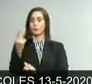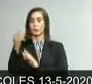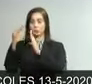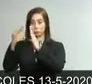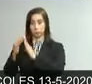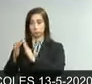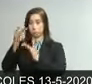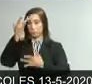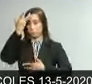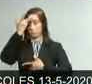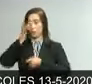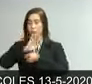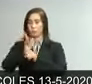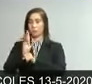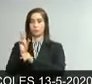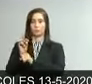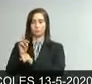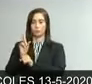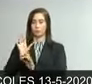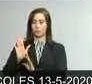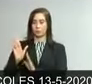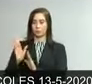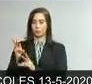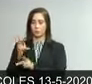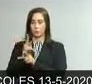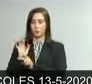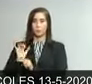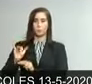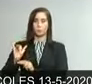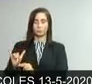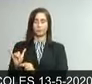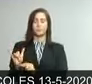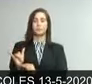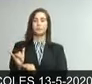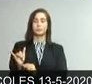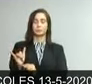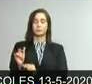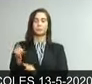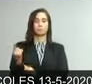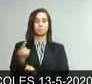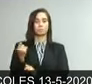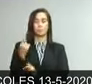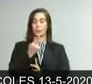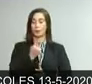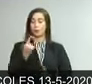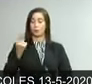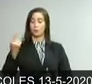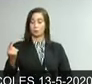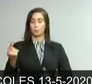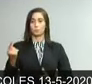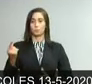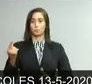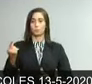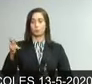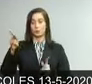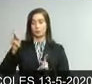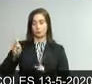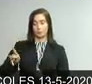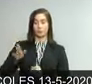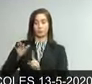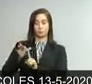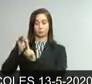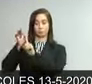y lugares públicos, mantener el cuidado y aislamiento en los hogares a las personas